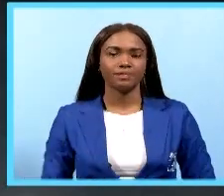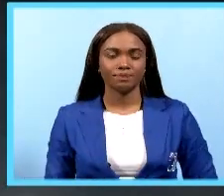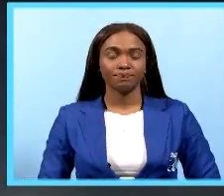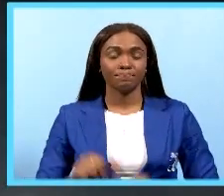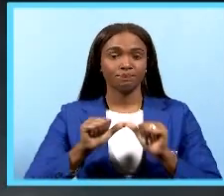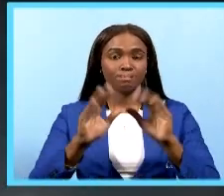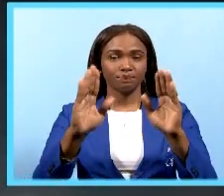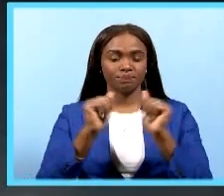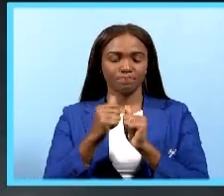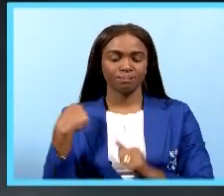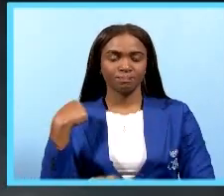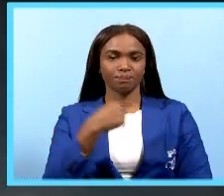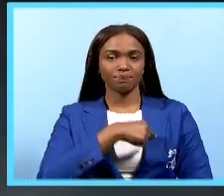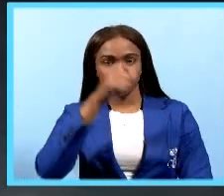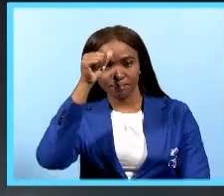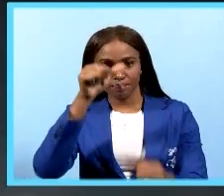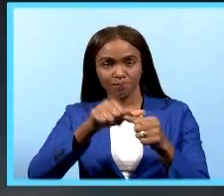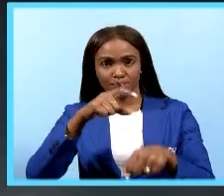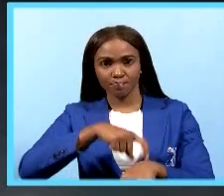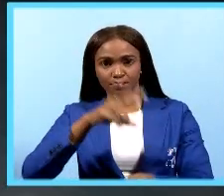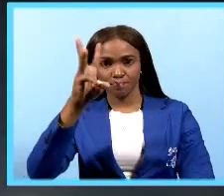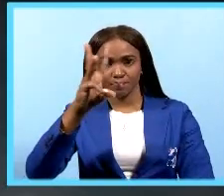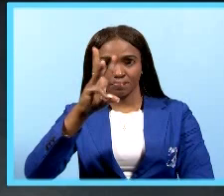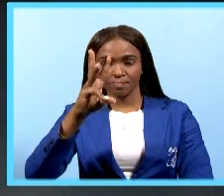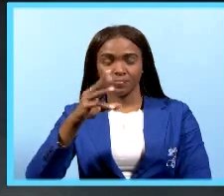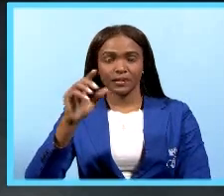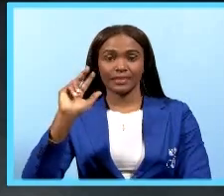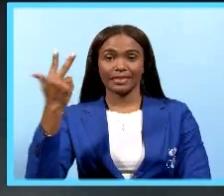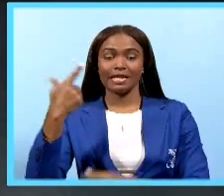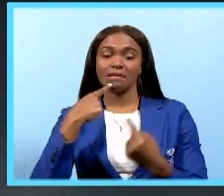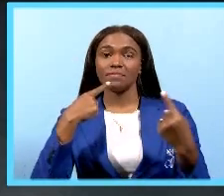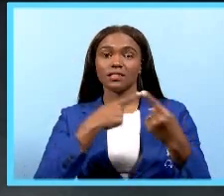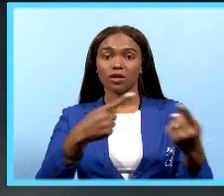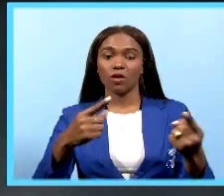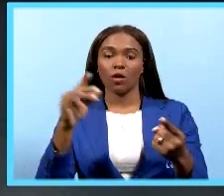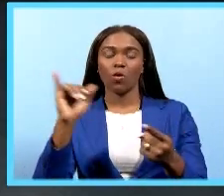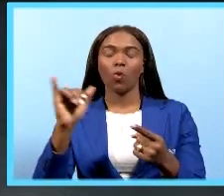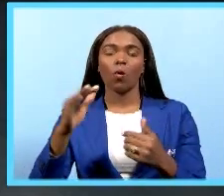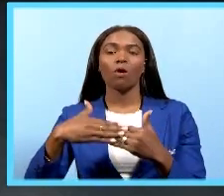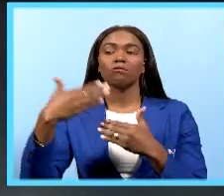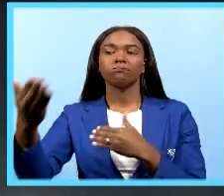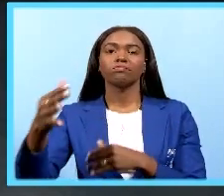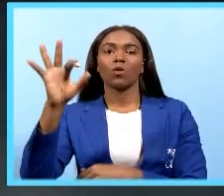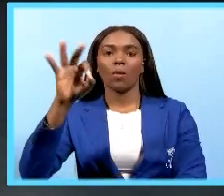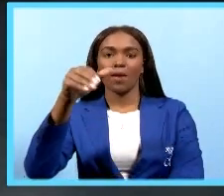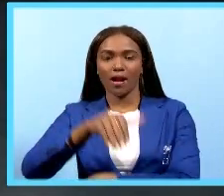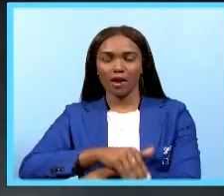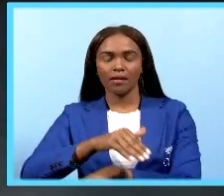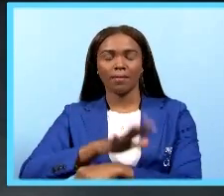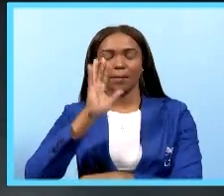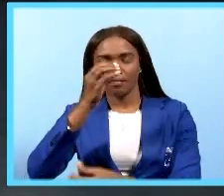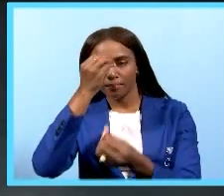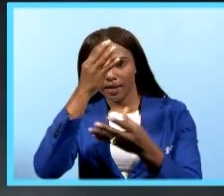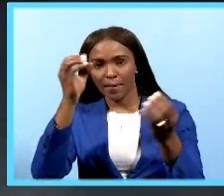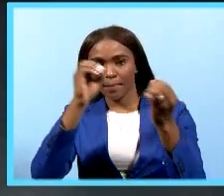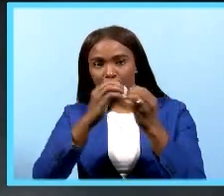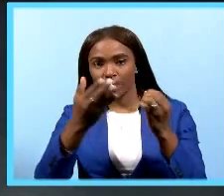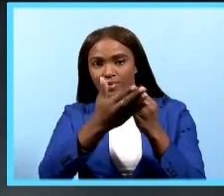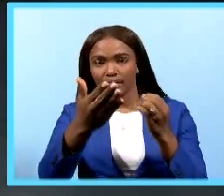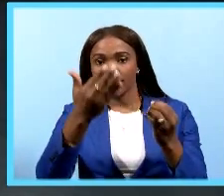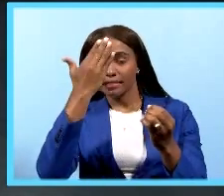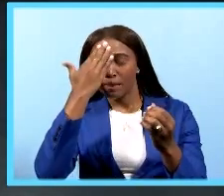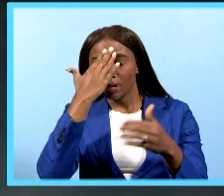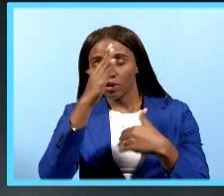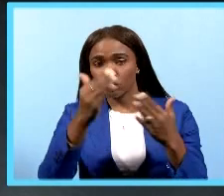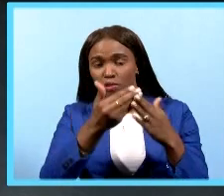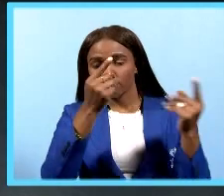Mantenga la sintonía junto a nosotros. Les recuerdo que a las 6 de la tarde nuestra tercera emisión y la emisión estelar a las 9 de la noche. Por allí esperamos verles para que se actualice de todo